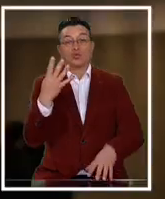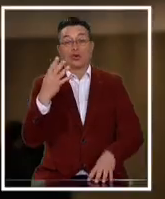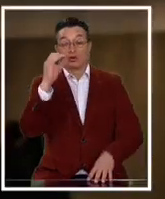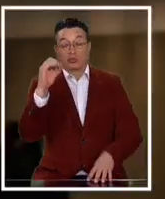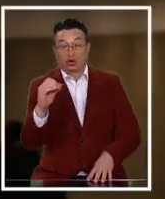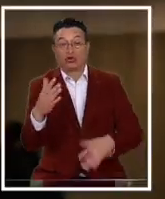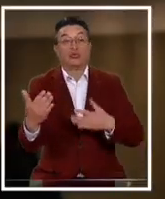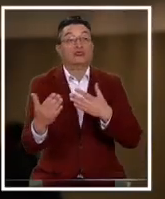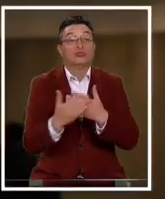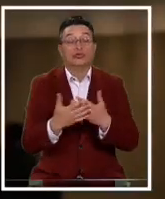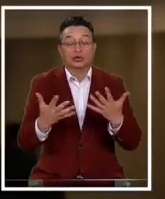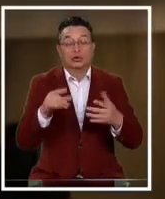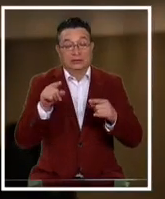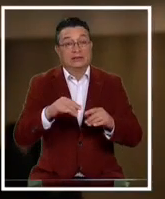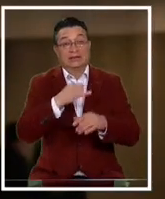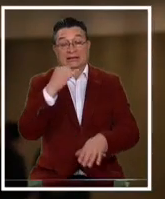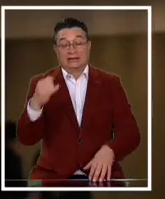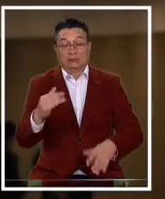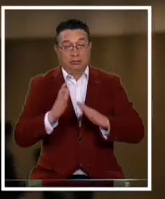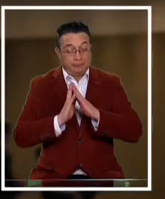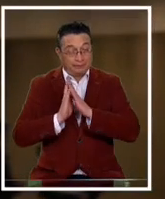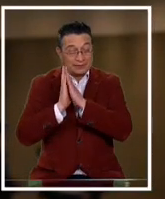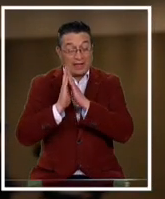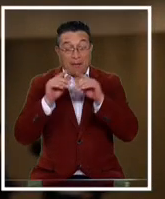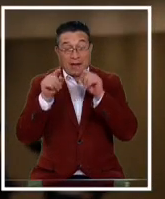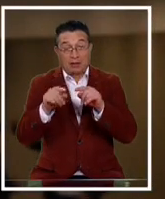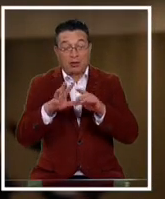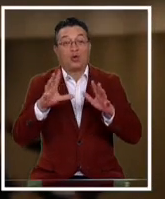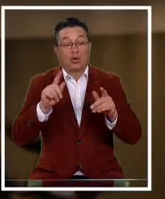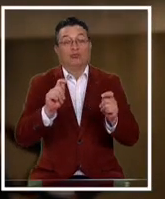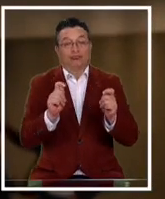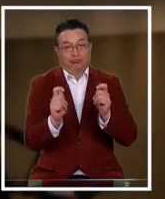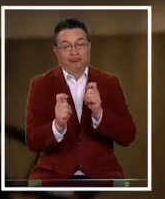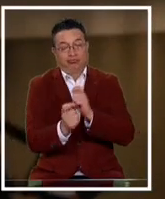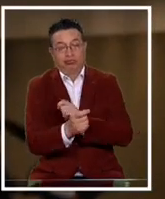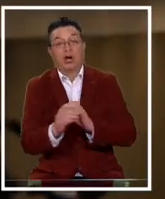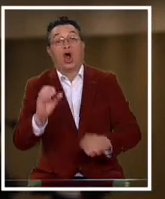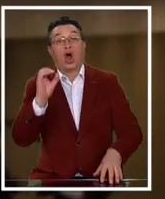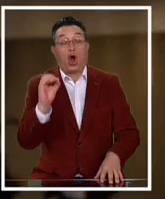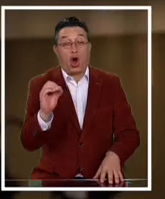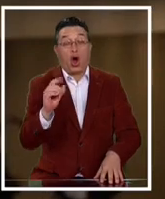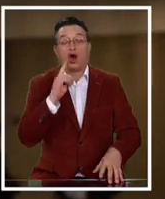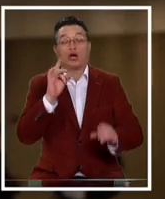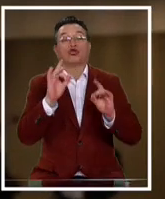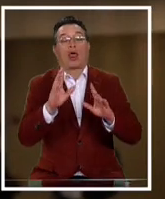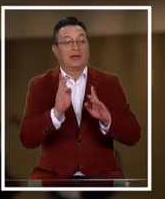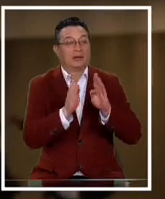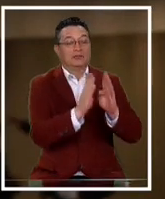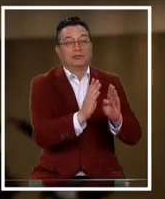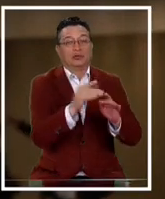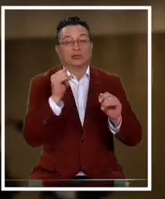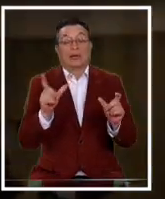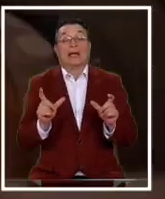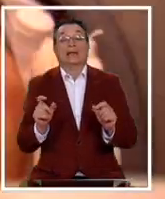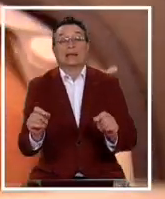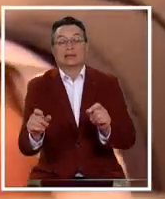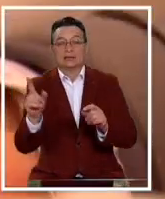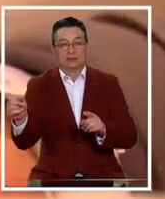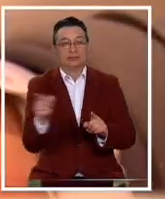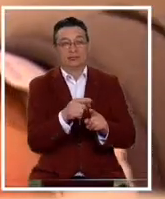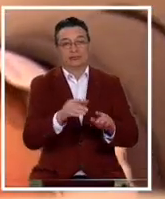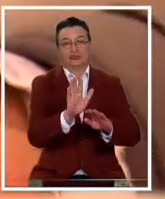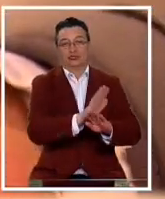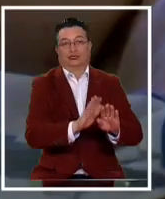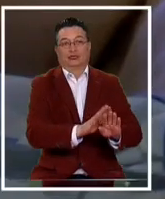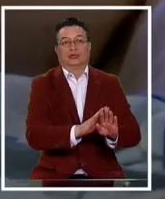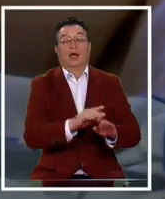4%. No, es que ese 4% siempre son camas que están en algún tipo de transición o están reservados, por ejemplo, para tratamientos oncológicos. El ritmo